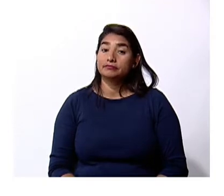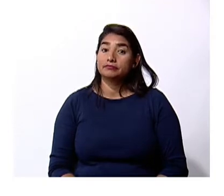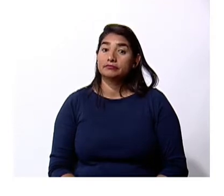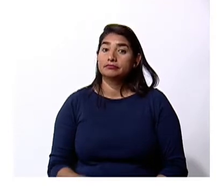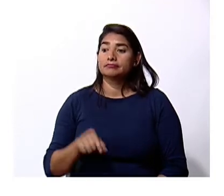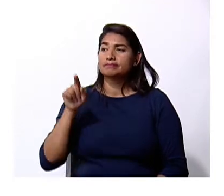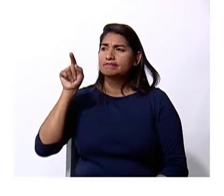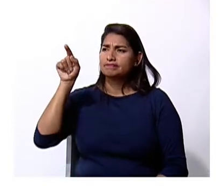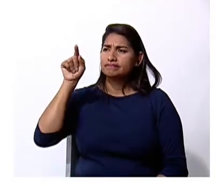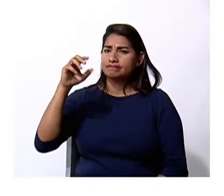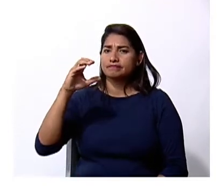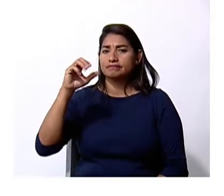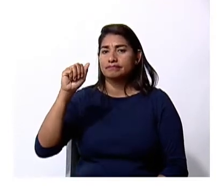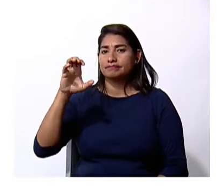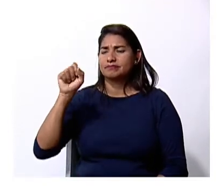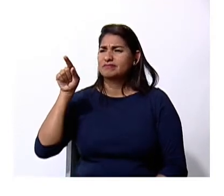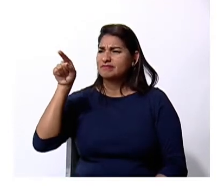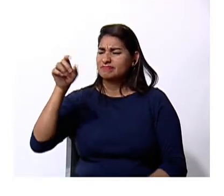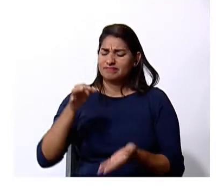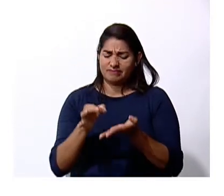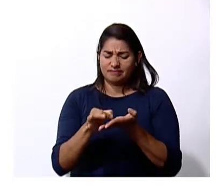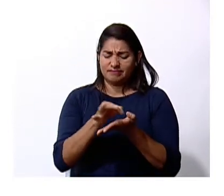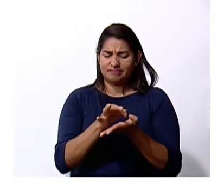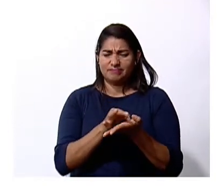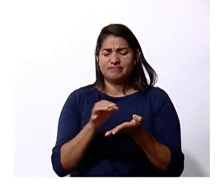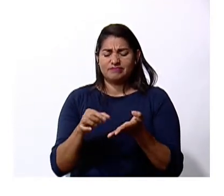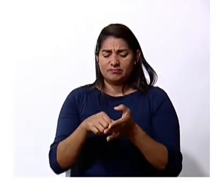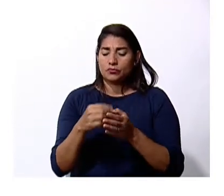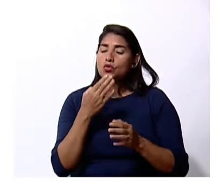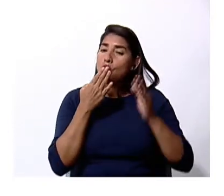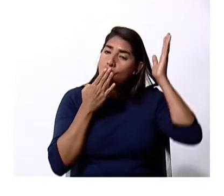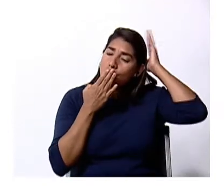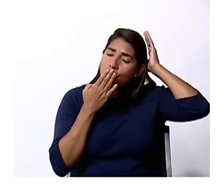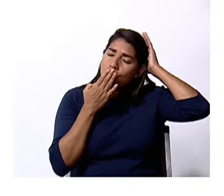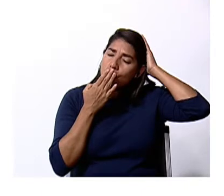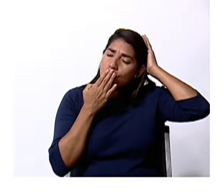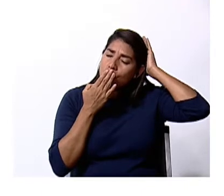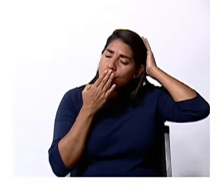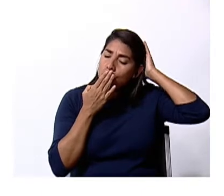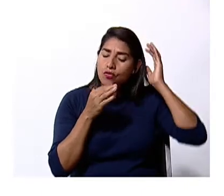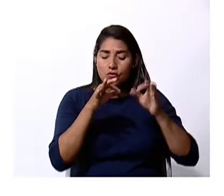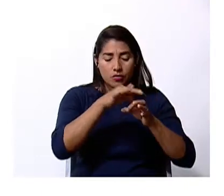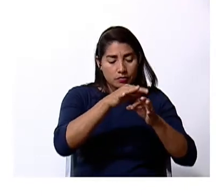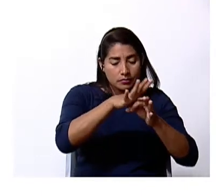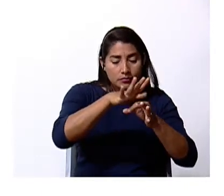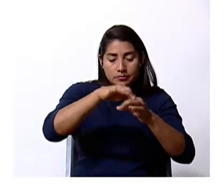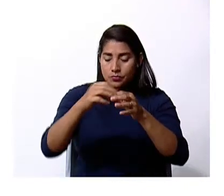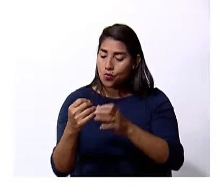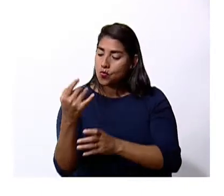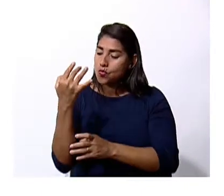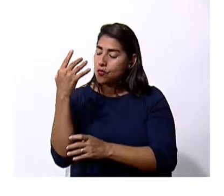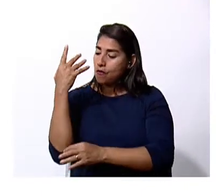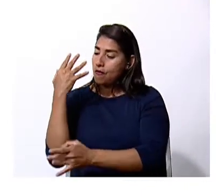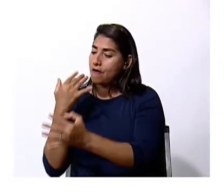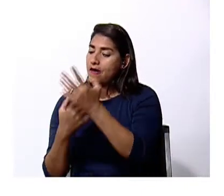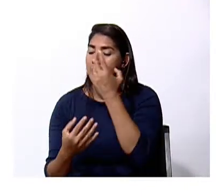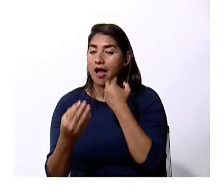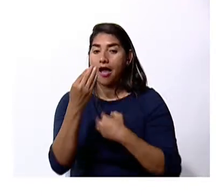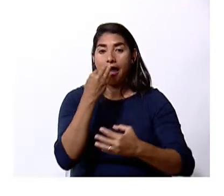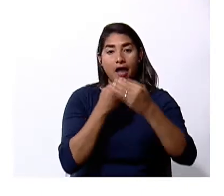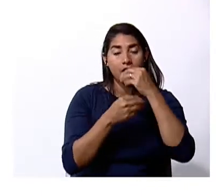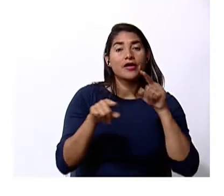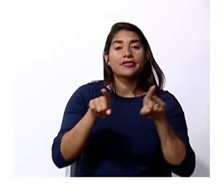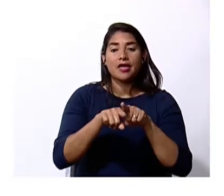El cacao es un producto de origen indígena que se usó como alimento y muchas veces